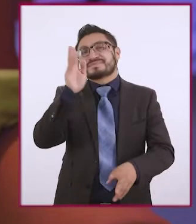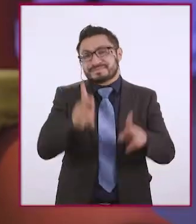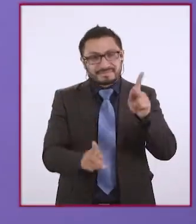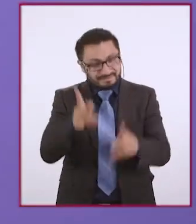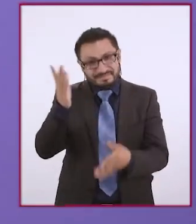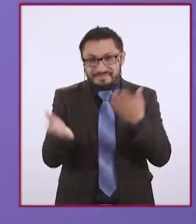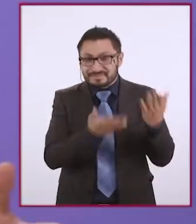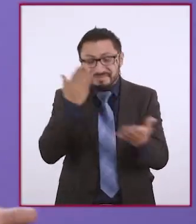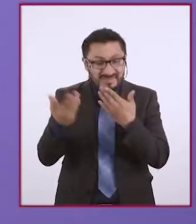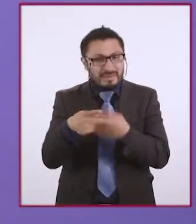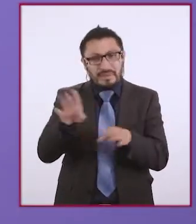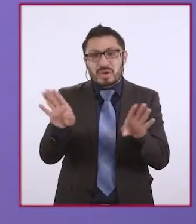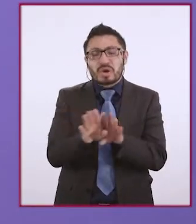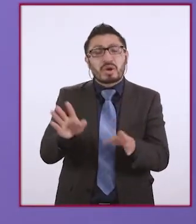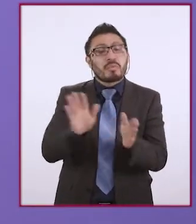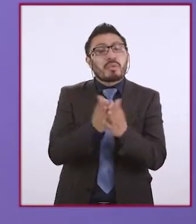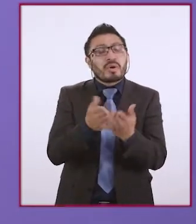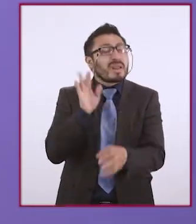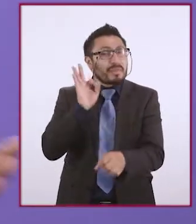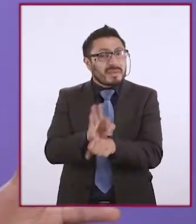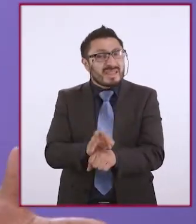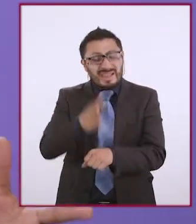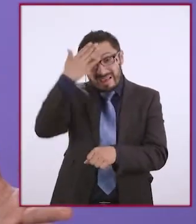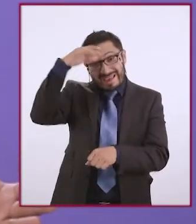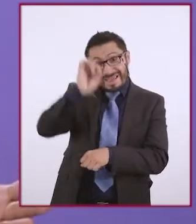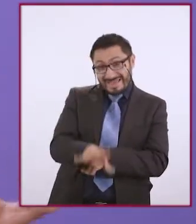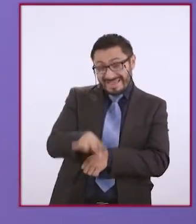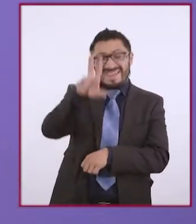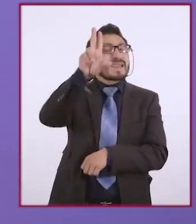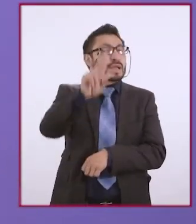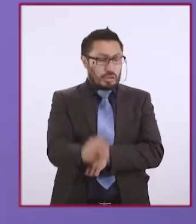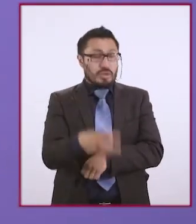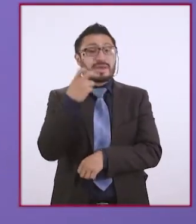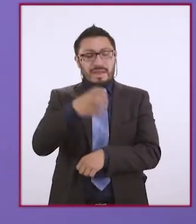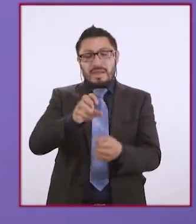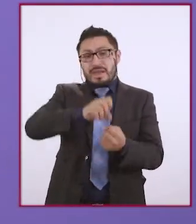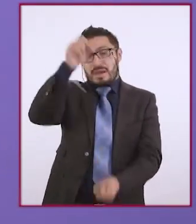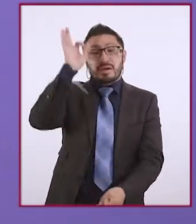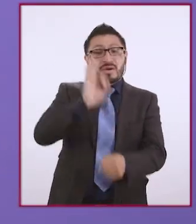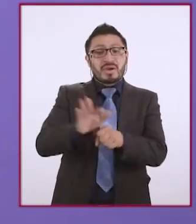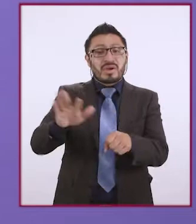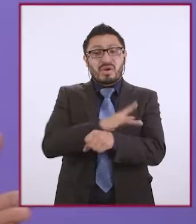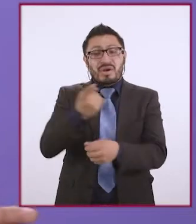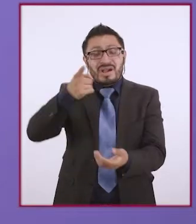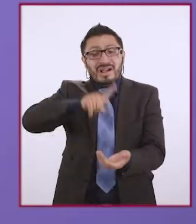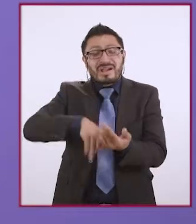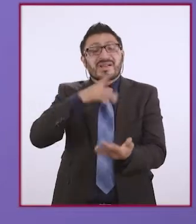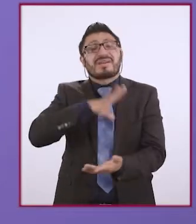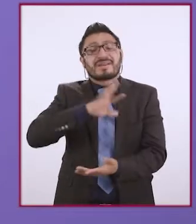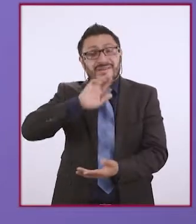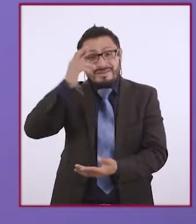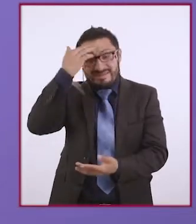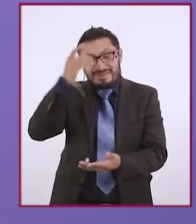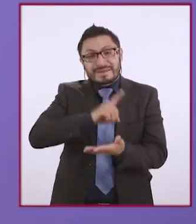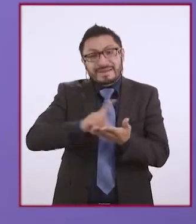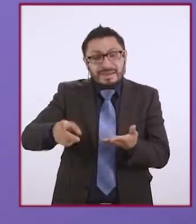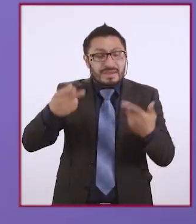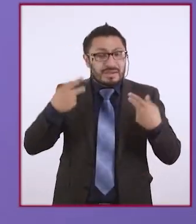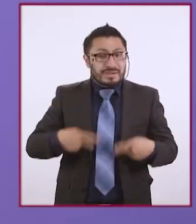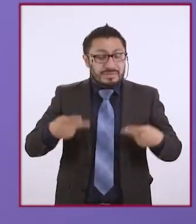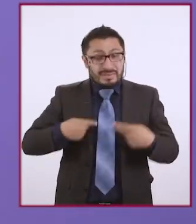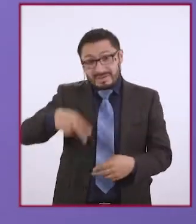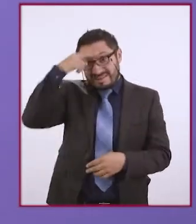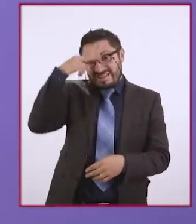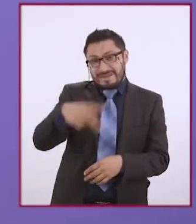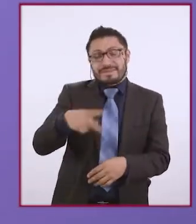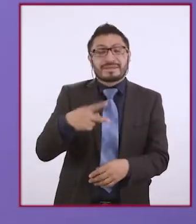protege? No es con magia. La Constitución nos protege porque en ella están reconocidos nuestros derechos como mexicanas y